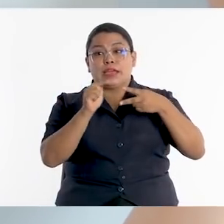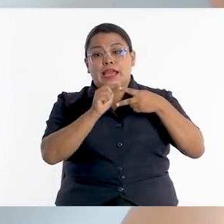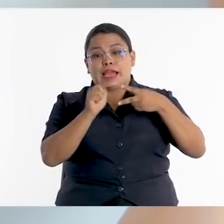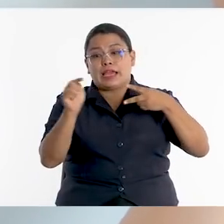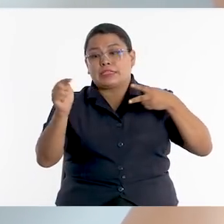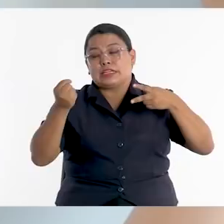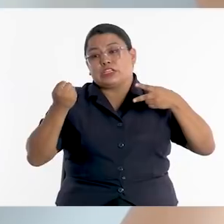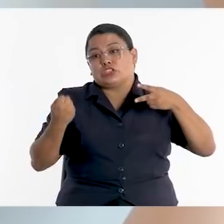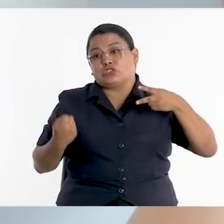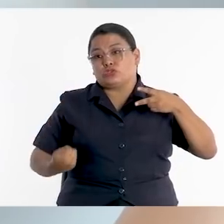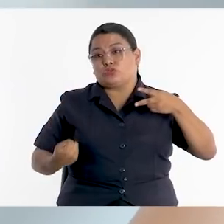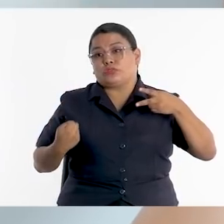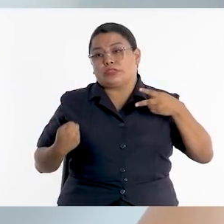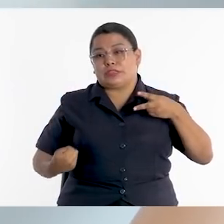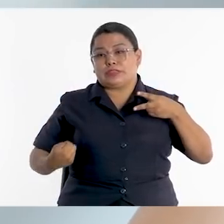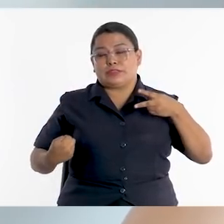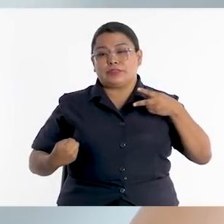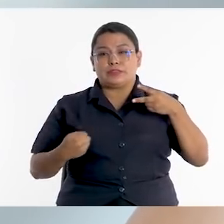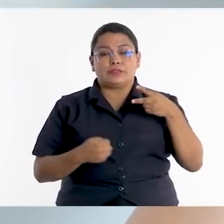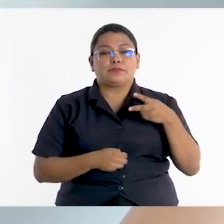estudiantes